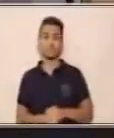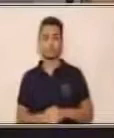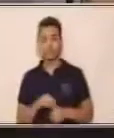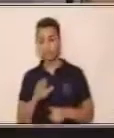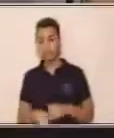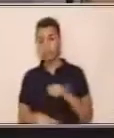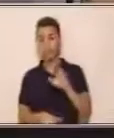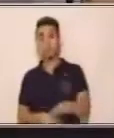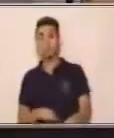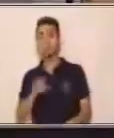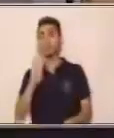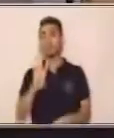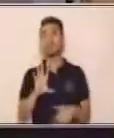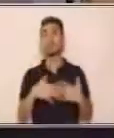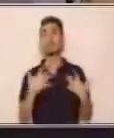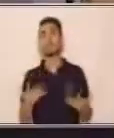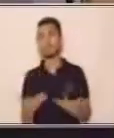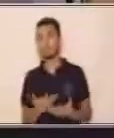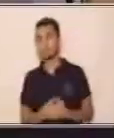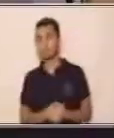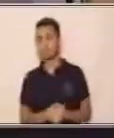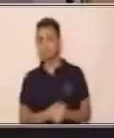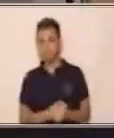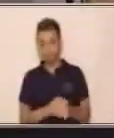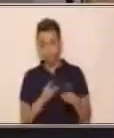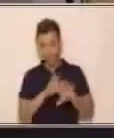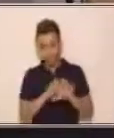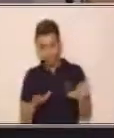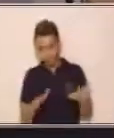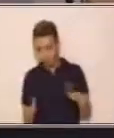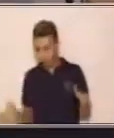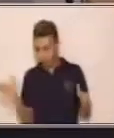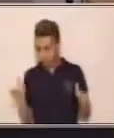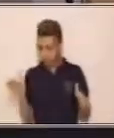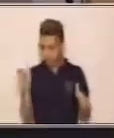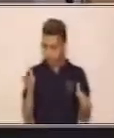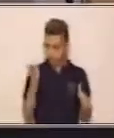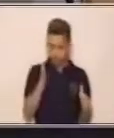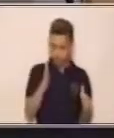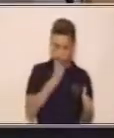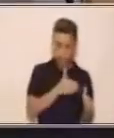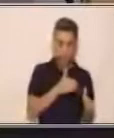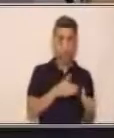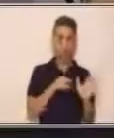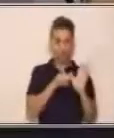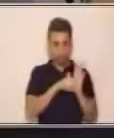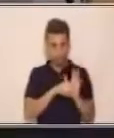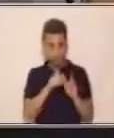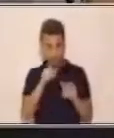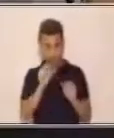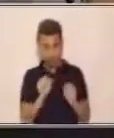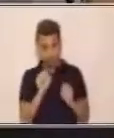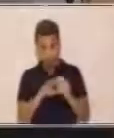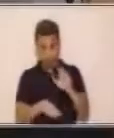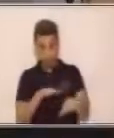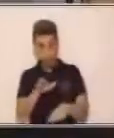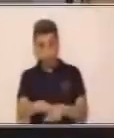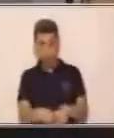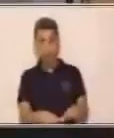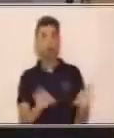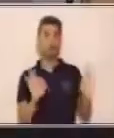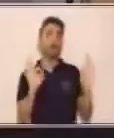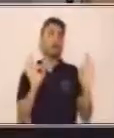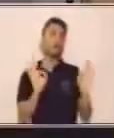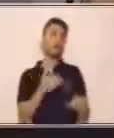4, terminar el cálculo hasta la última posición de la izquierda. Si seguimos esos pasos se nos va a hacer muy fácil